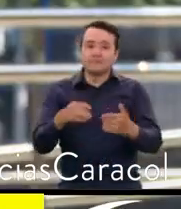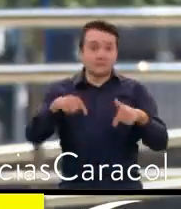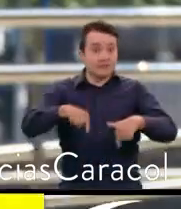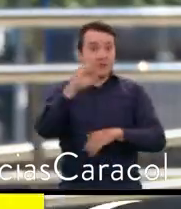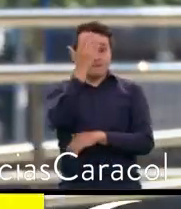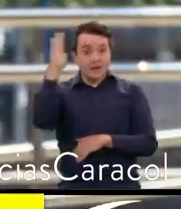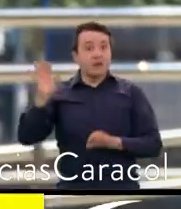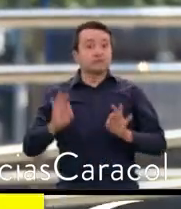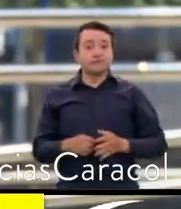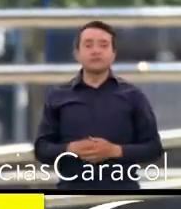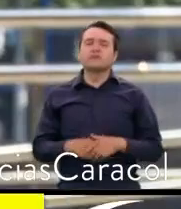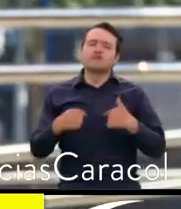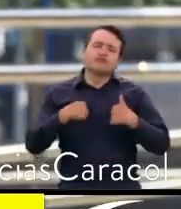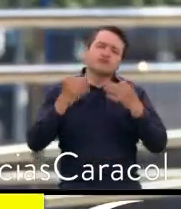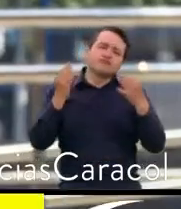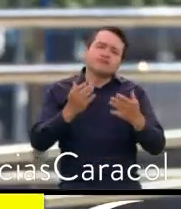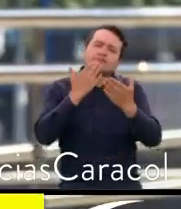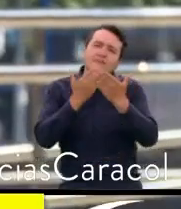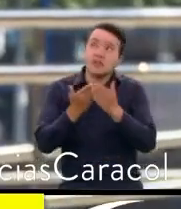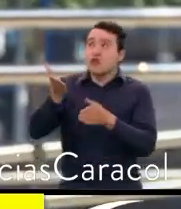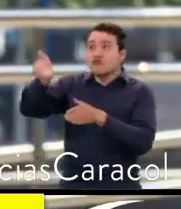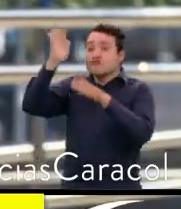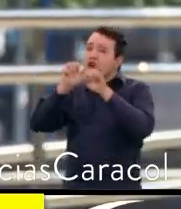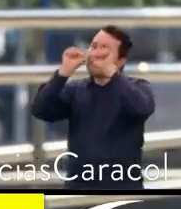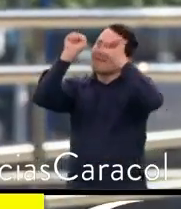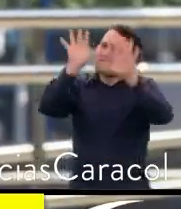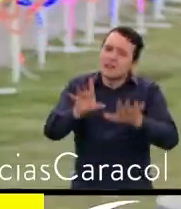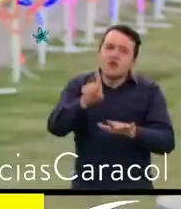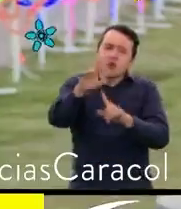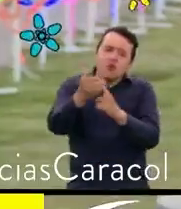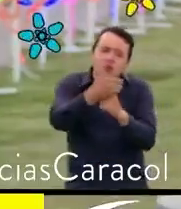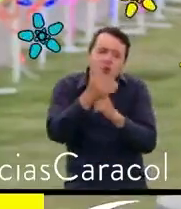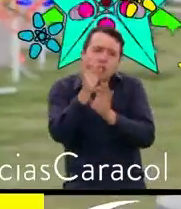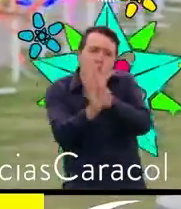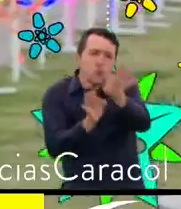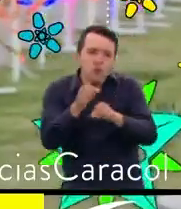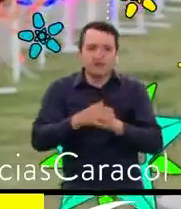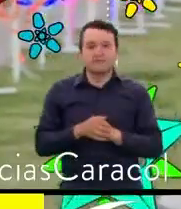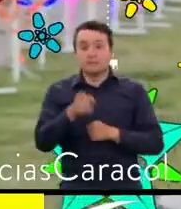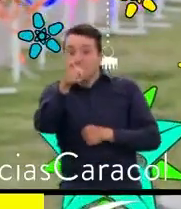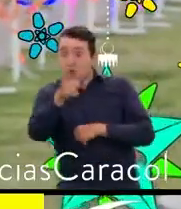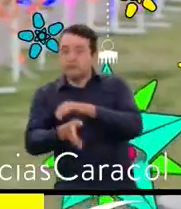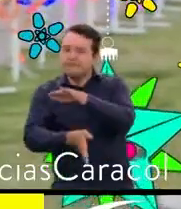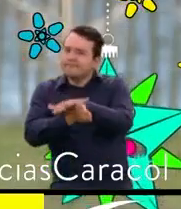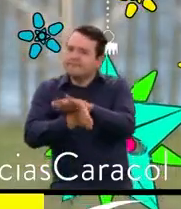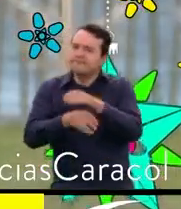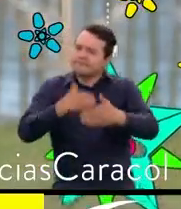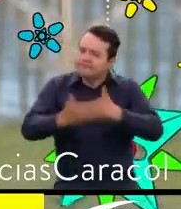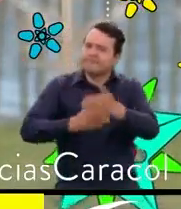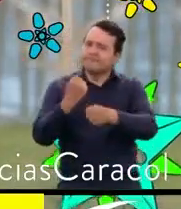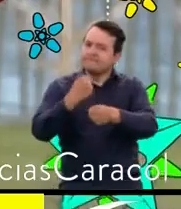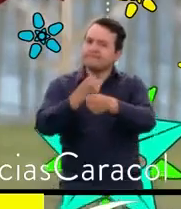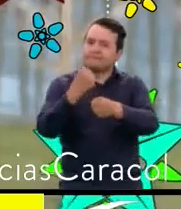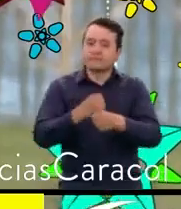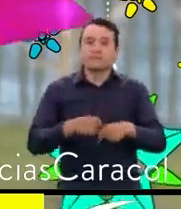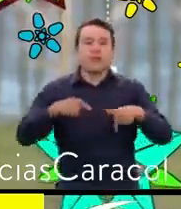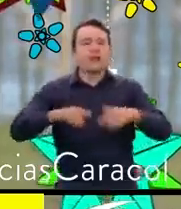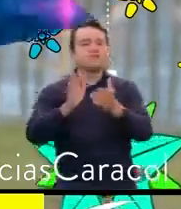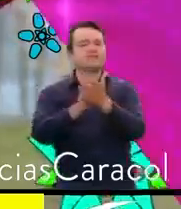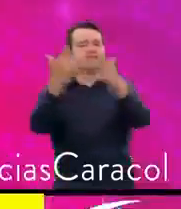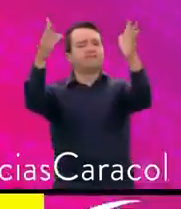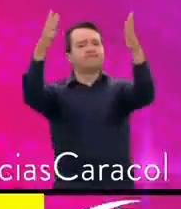mil gracias que dios los bendiga que dios los guarde y que sigan en su hermosa labor y de acá les dé un aplauso muy